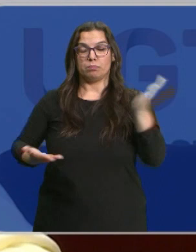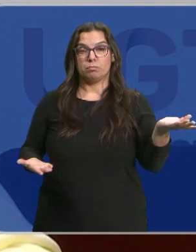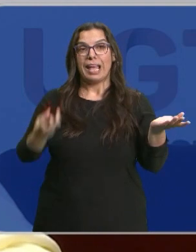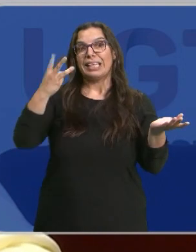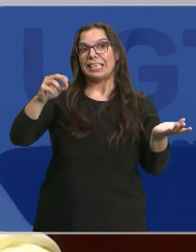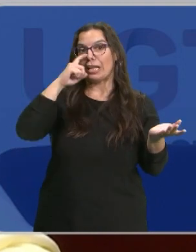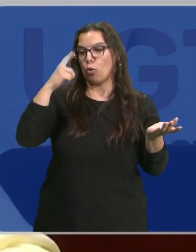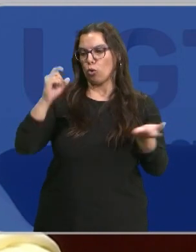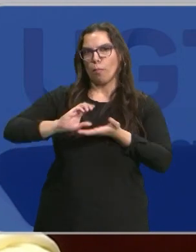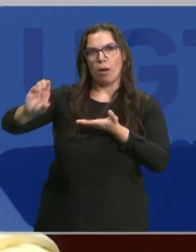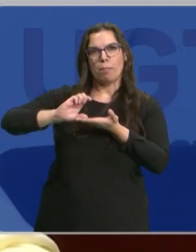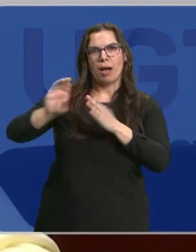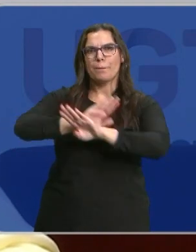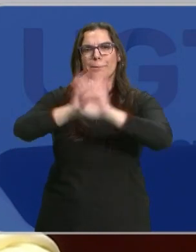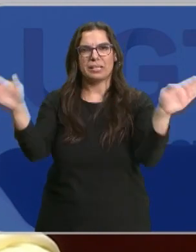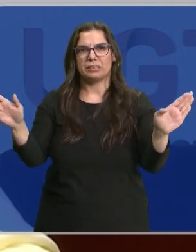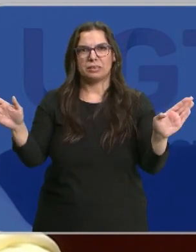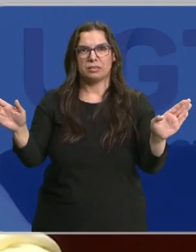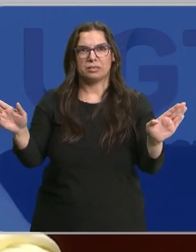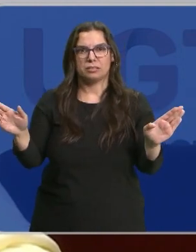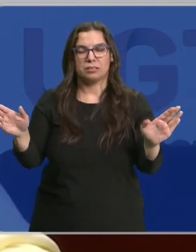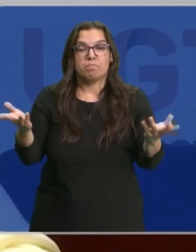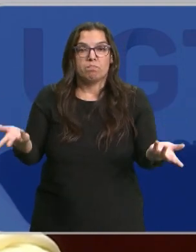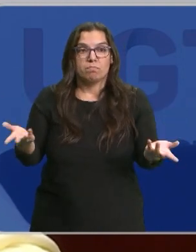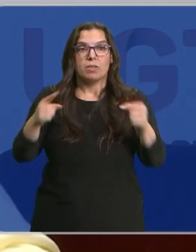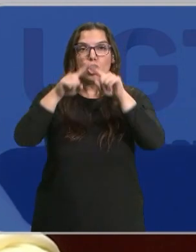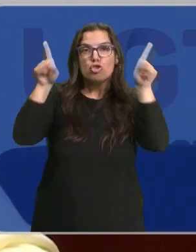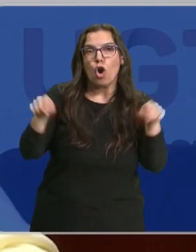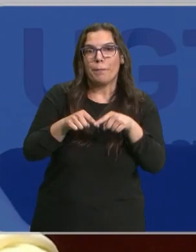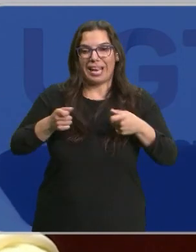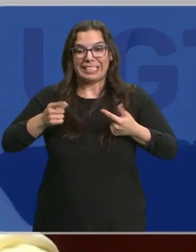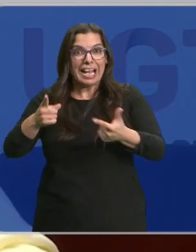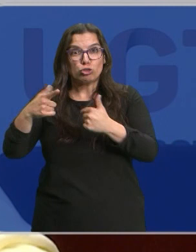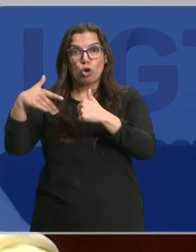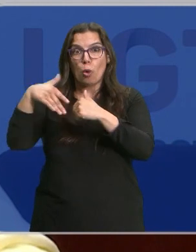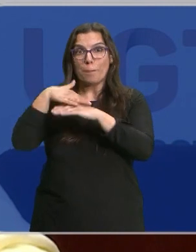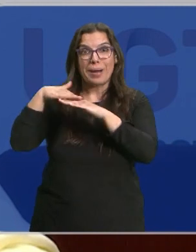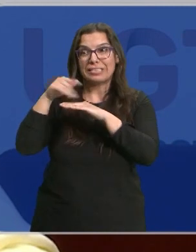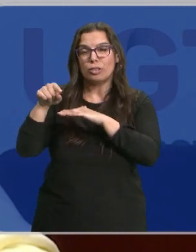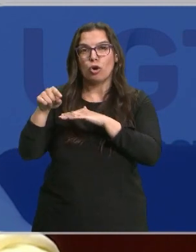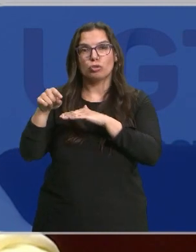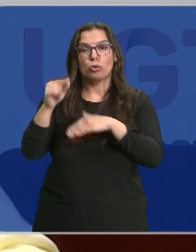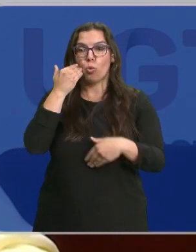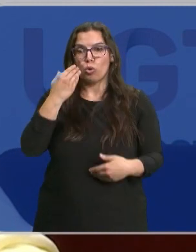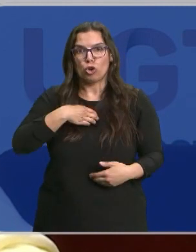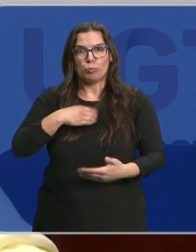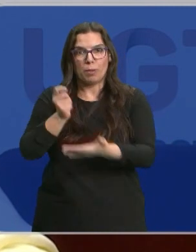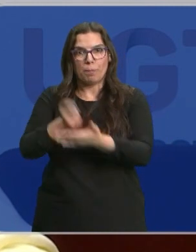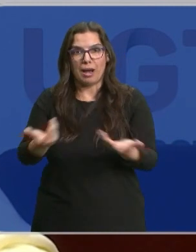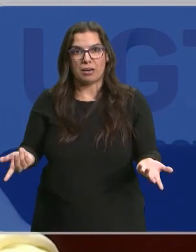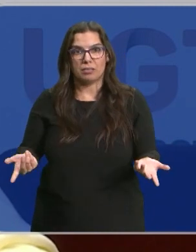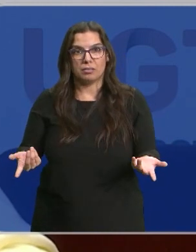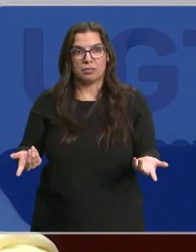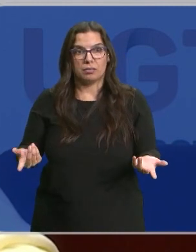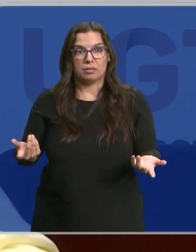de junio se ha acabado el dinero para el SERLA de los 400.000 que dieron. Con las nóminas y los gastos del servicio del SERLA, para julio no hay dinero ya en la